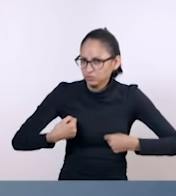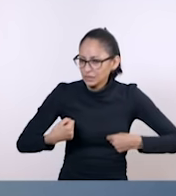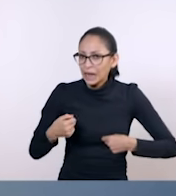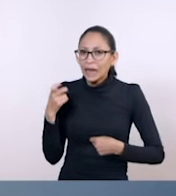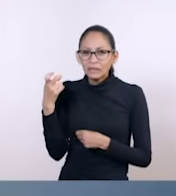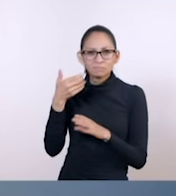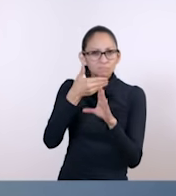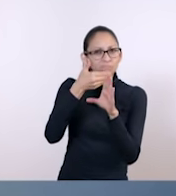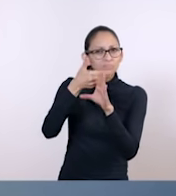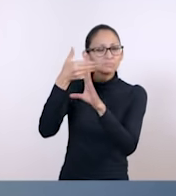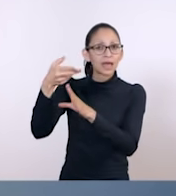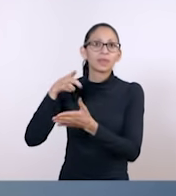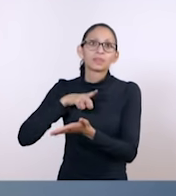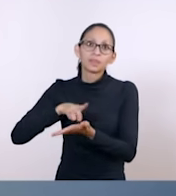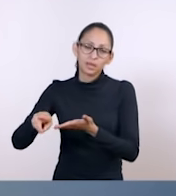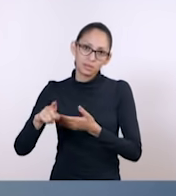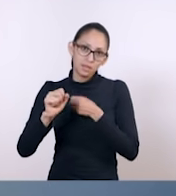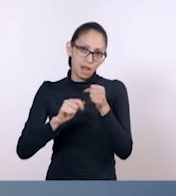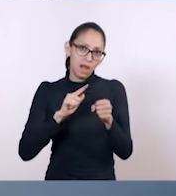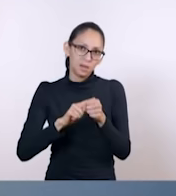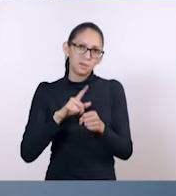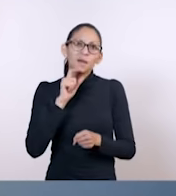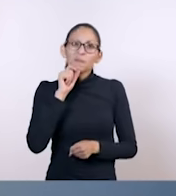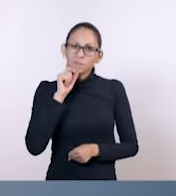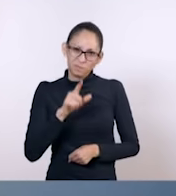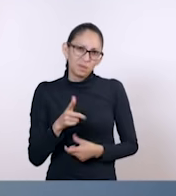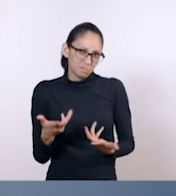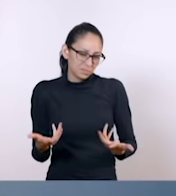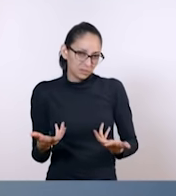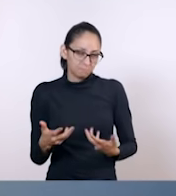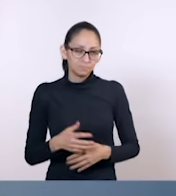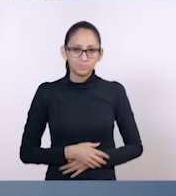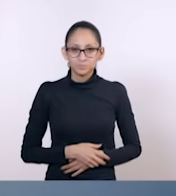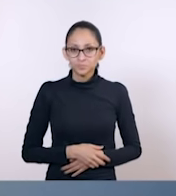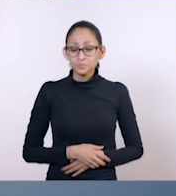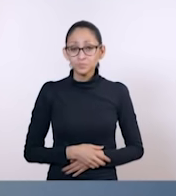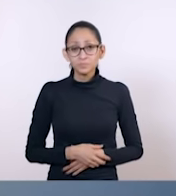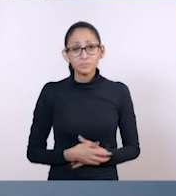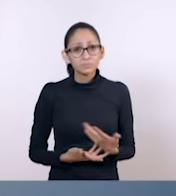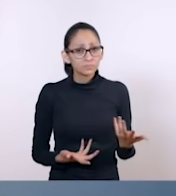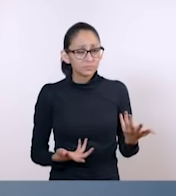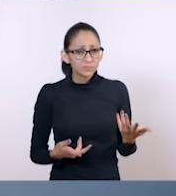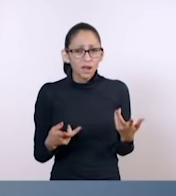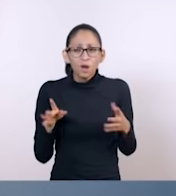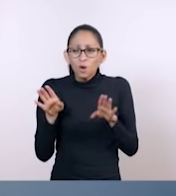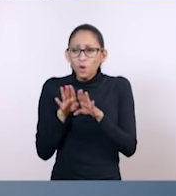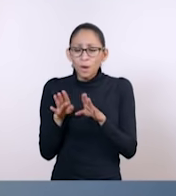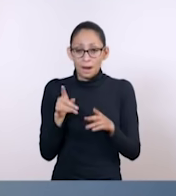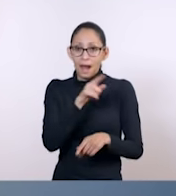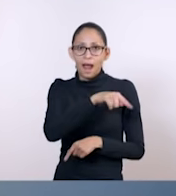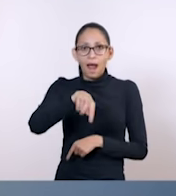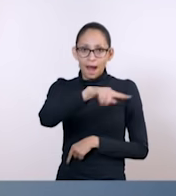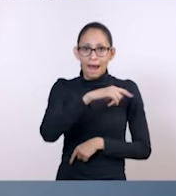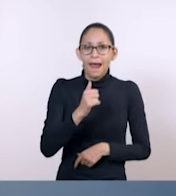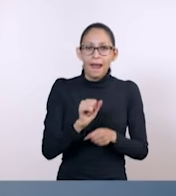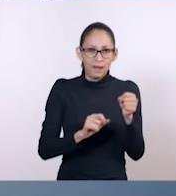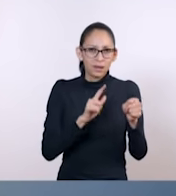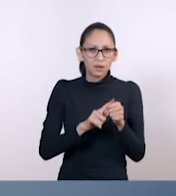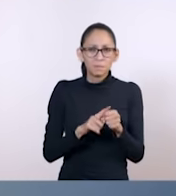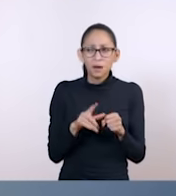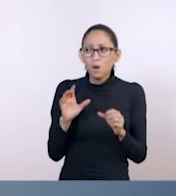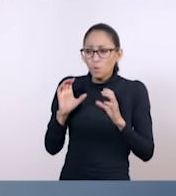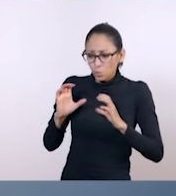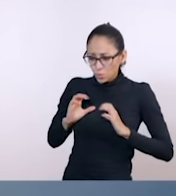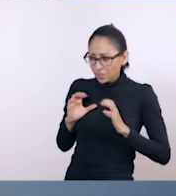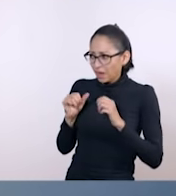derechos de los demás animales y los violentaba. Por supuesto. Nadie sabía cómo defenderse y el perro abusaba de